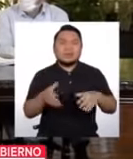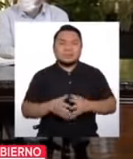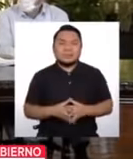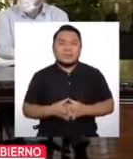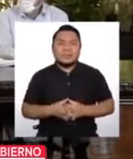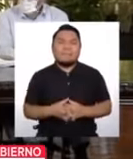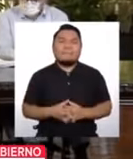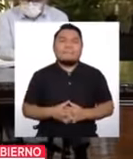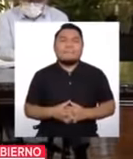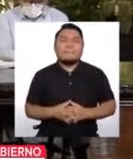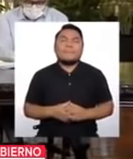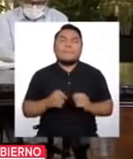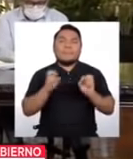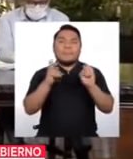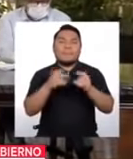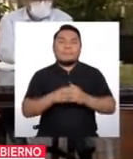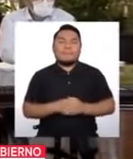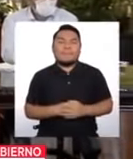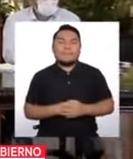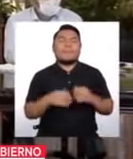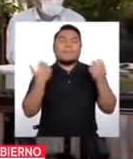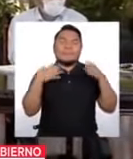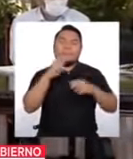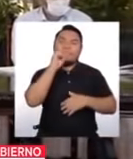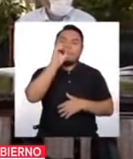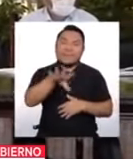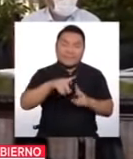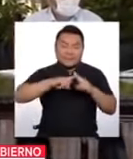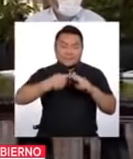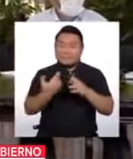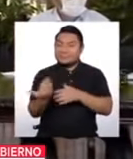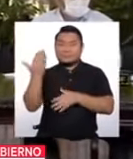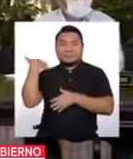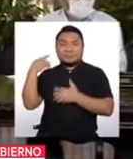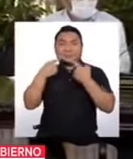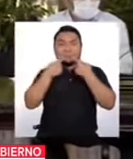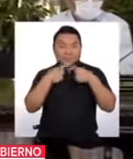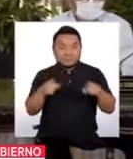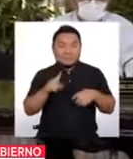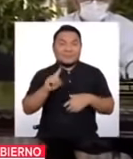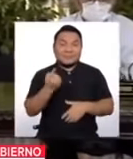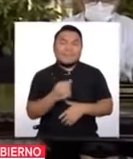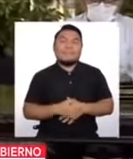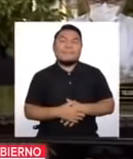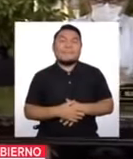Bien, como lo hemos dicho al inicio de la conferencia, de